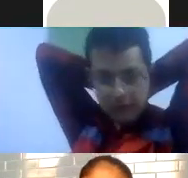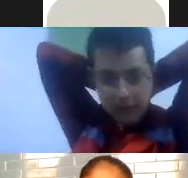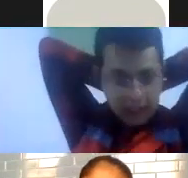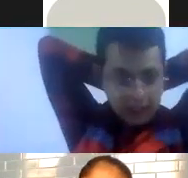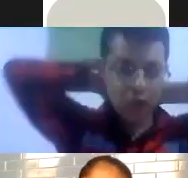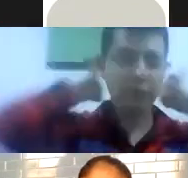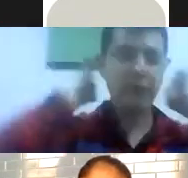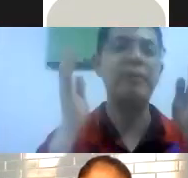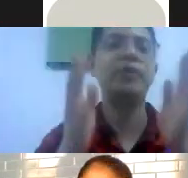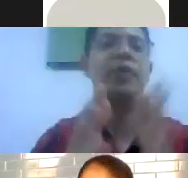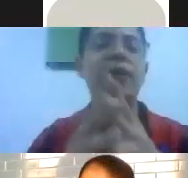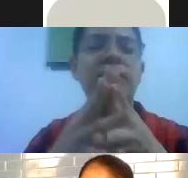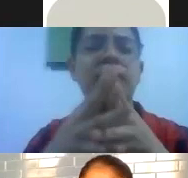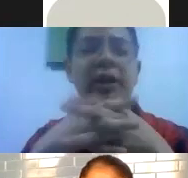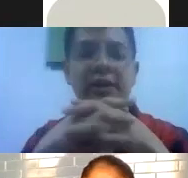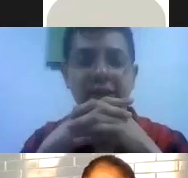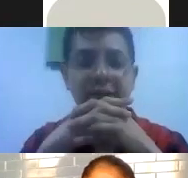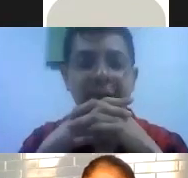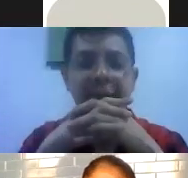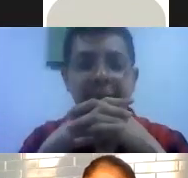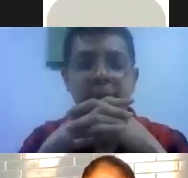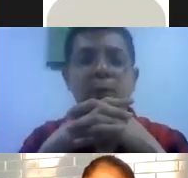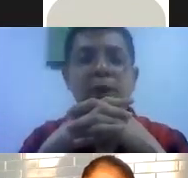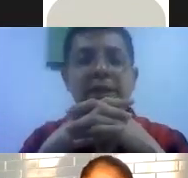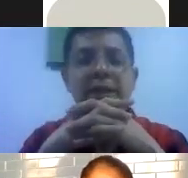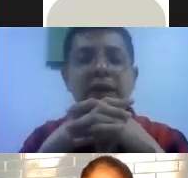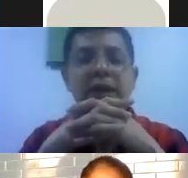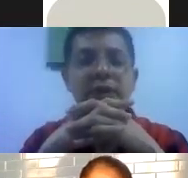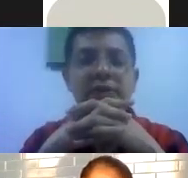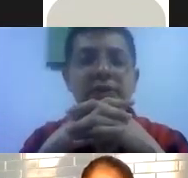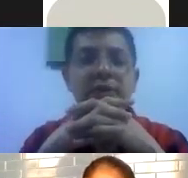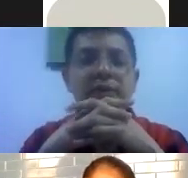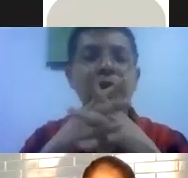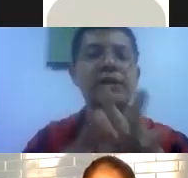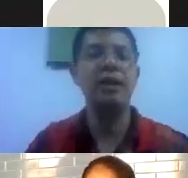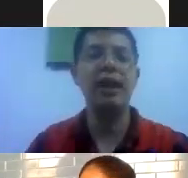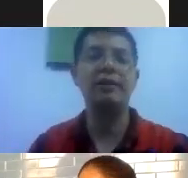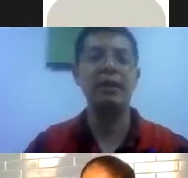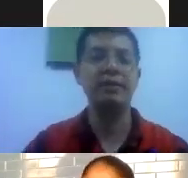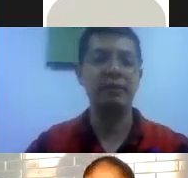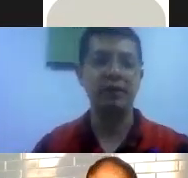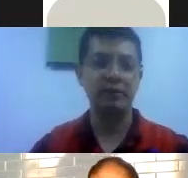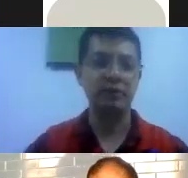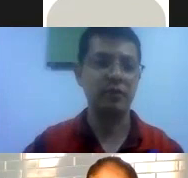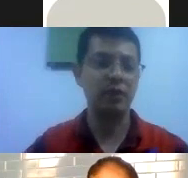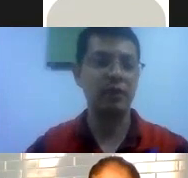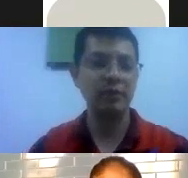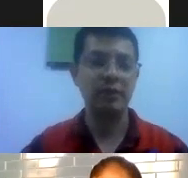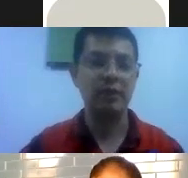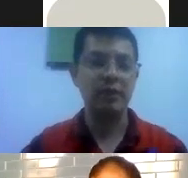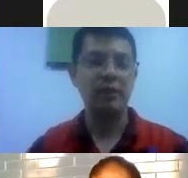acuerdo? Y yo me voy a posicionar en 4 patas. Una vez que yo ya he hecho esto, voy a comenzar a desplazarme,